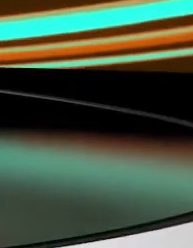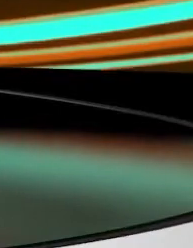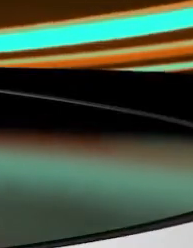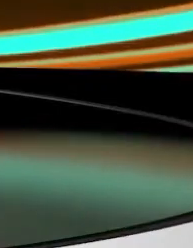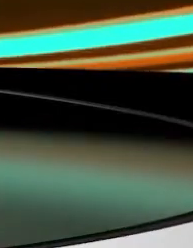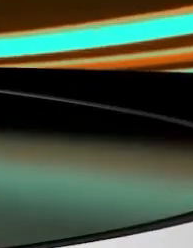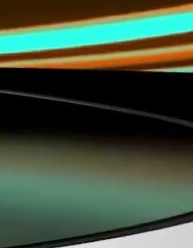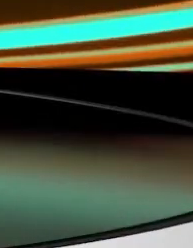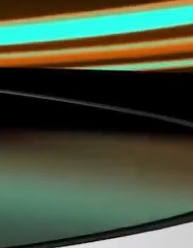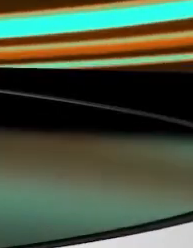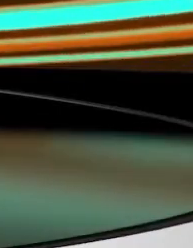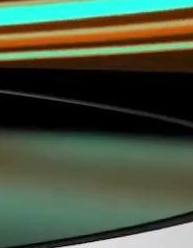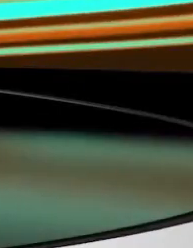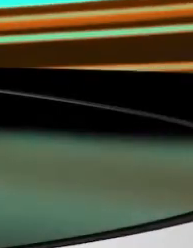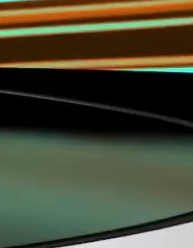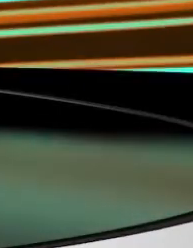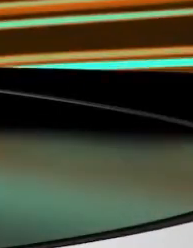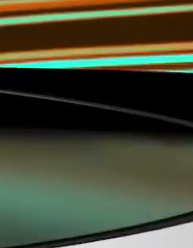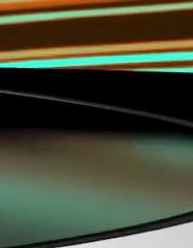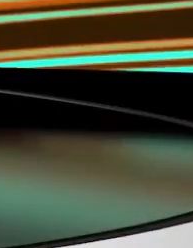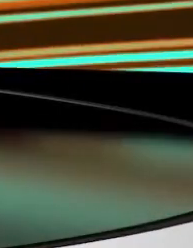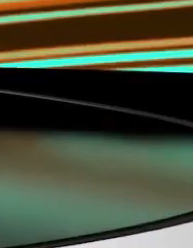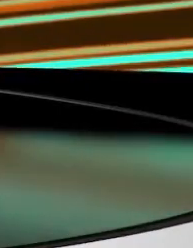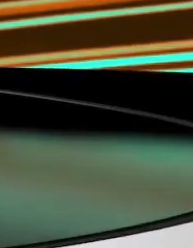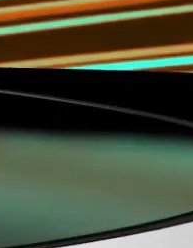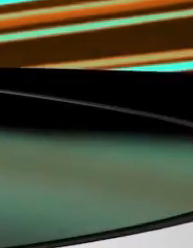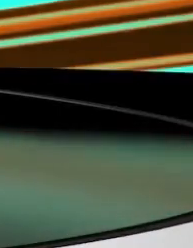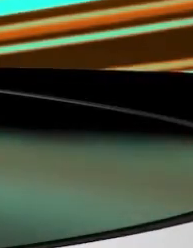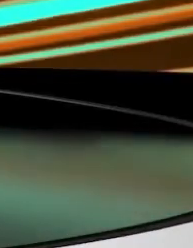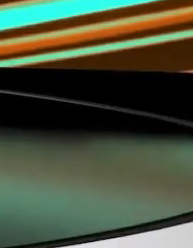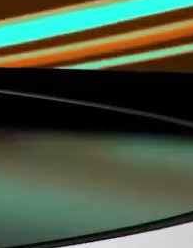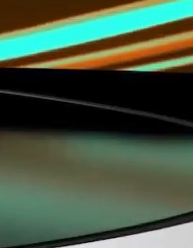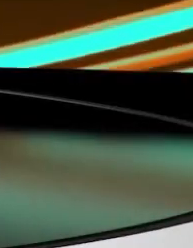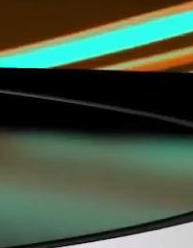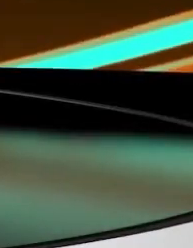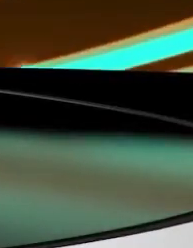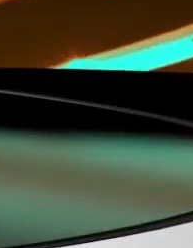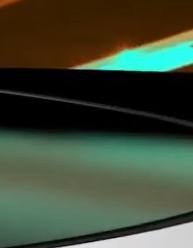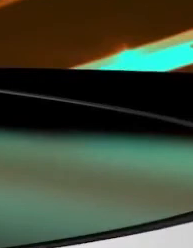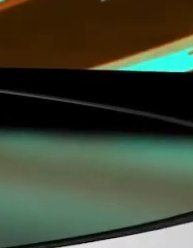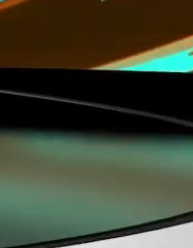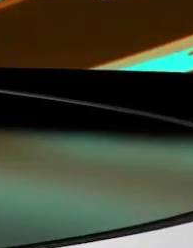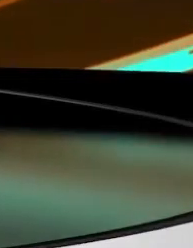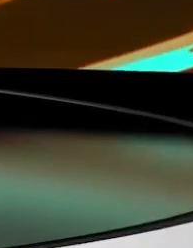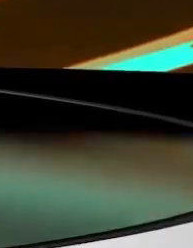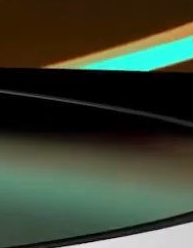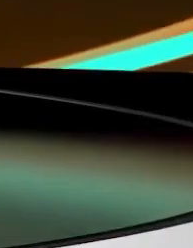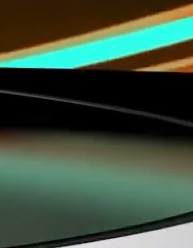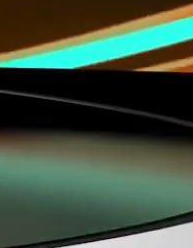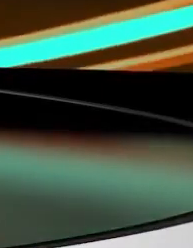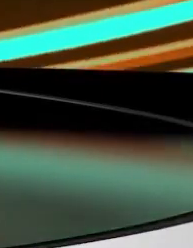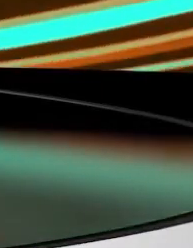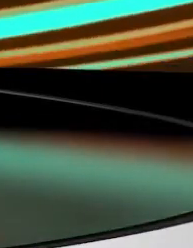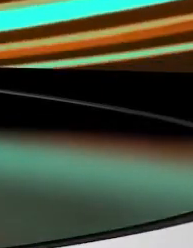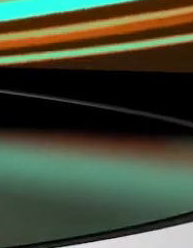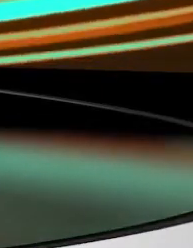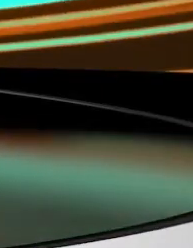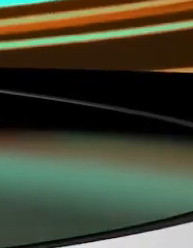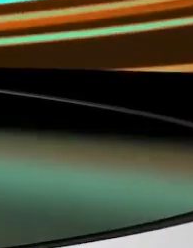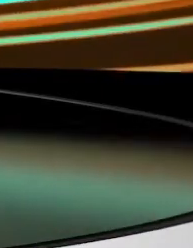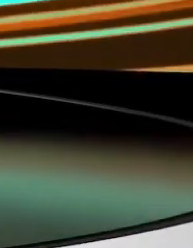nuevas, y Octavio Aravena, gerente de proyectos Water Mining de Black and Beat, ambos integrantes de la Asociación Chilena